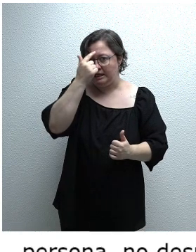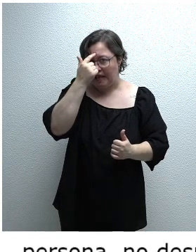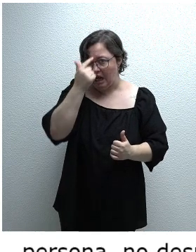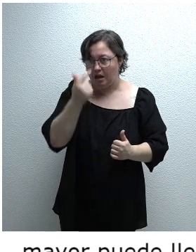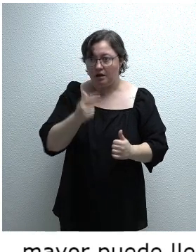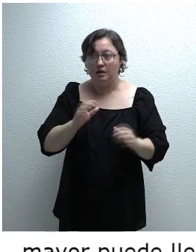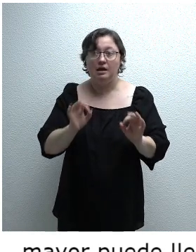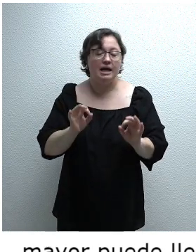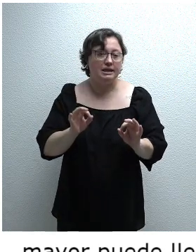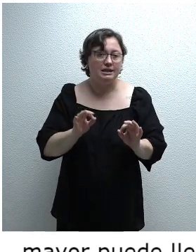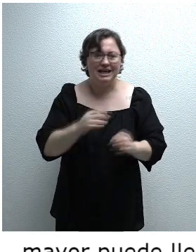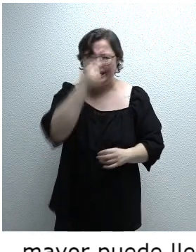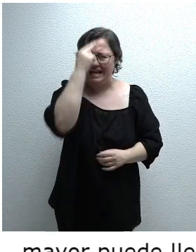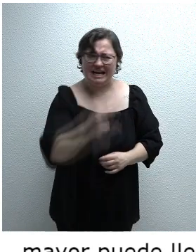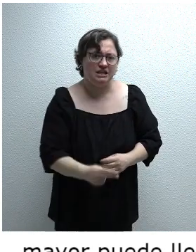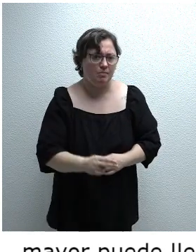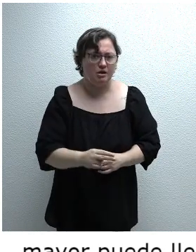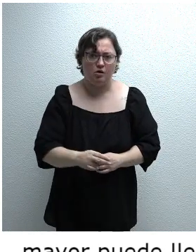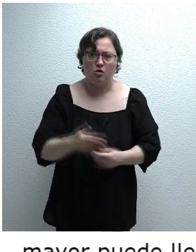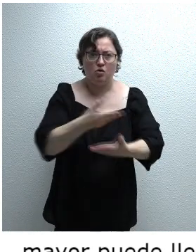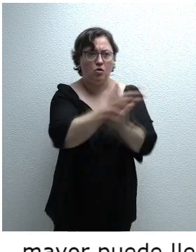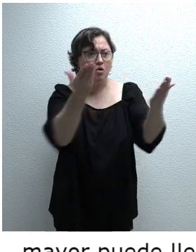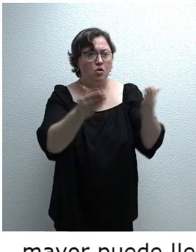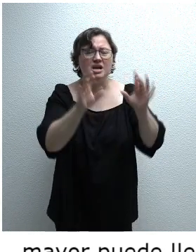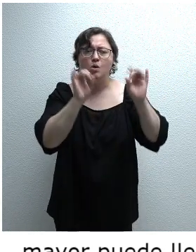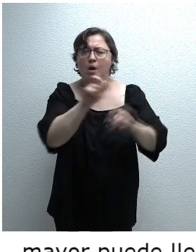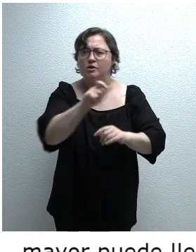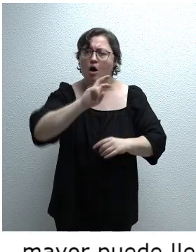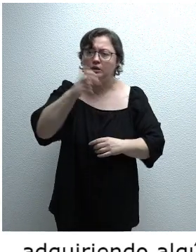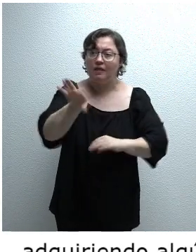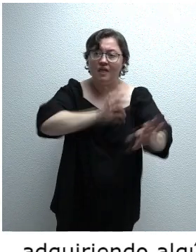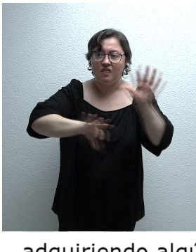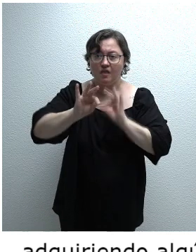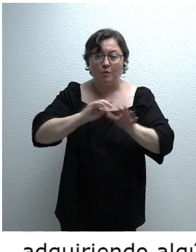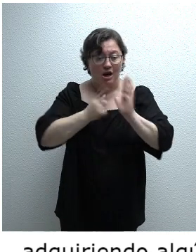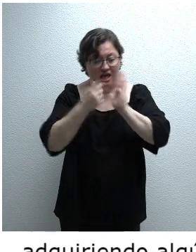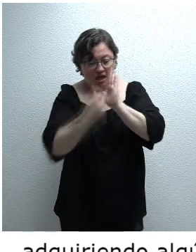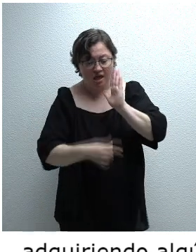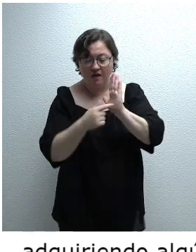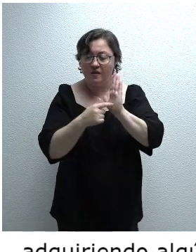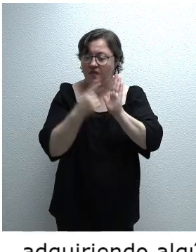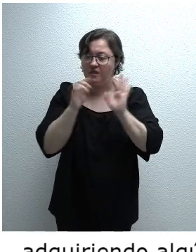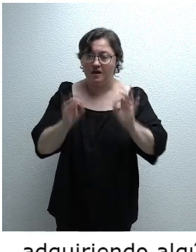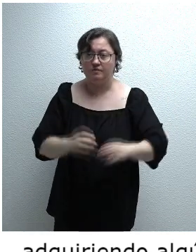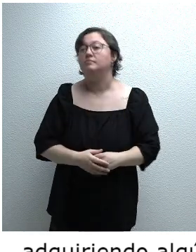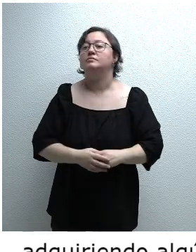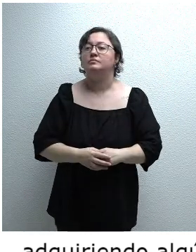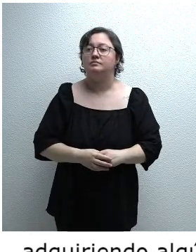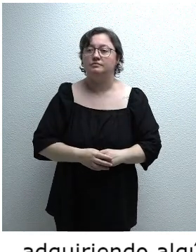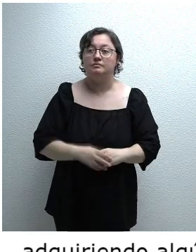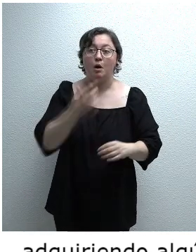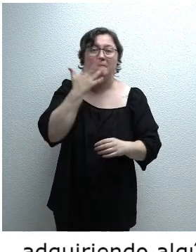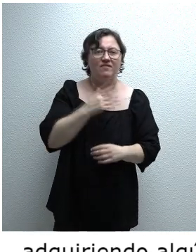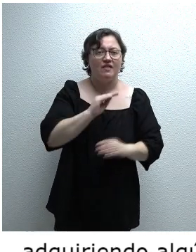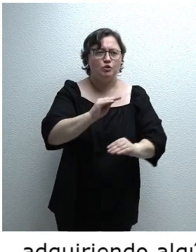pues es que se tiene que tener en cuenta igual que a cualquier otra persona, tal y como establece la reforma. Muy bien, teniendo en cuenta su preferencia,